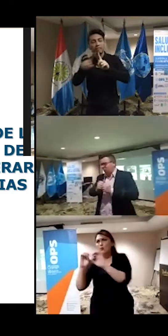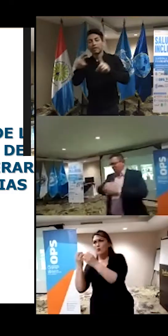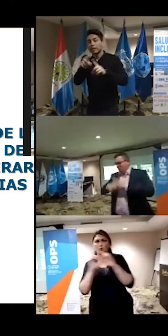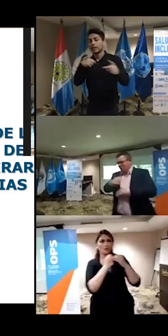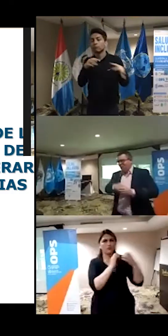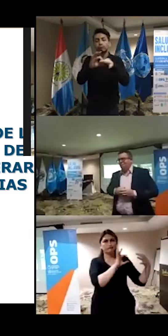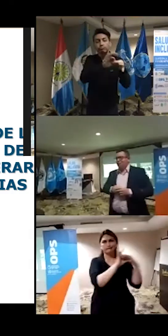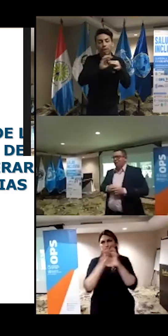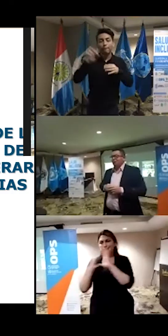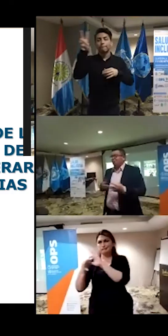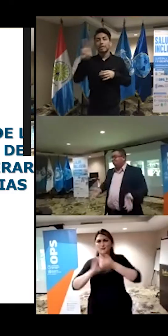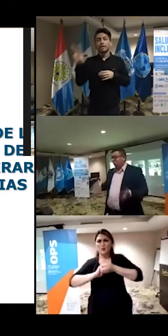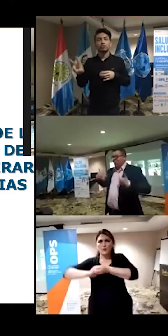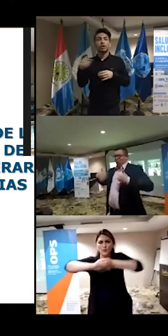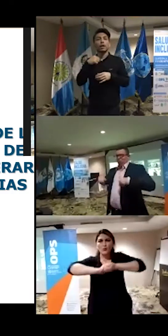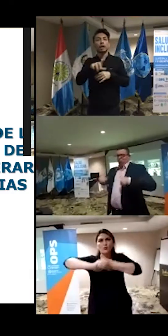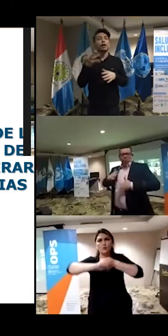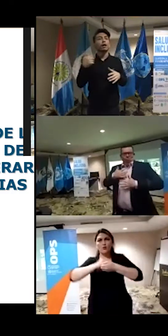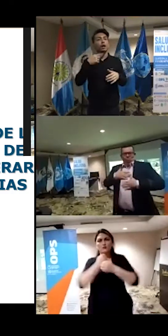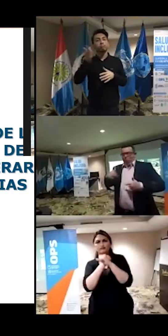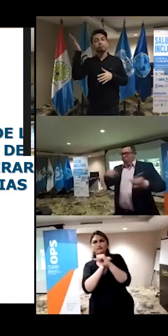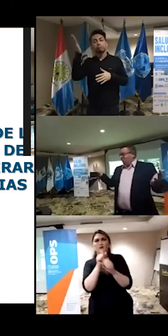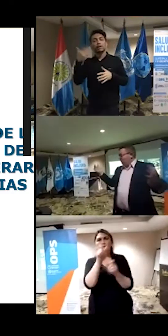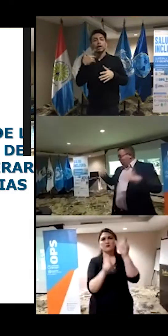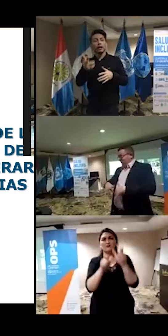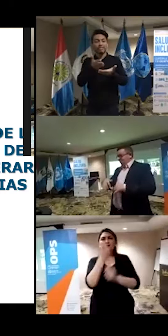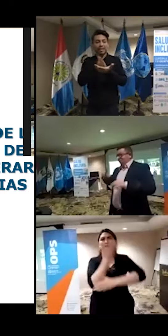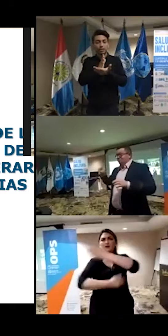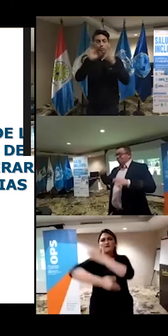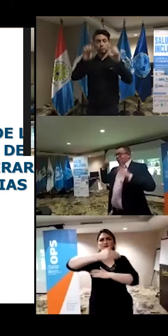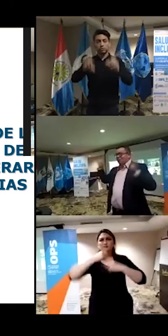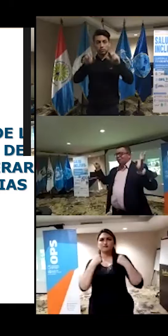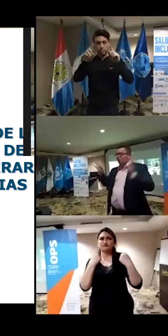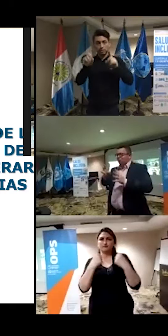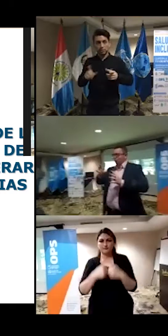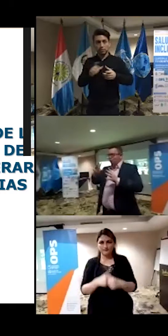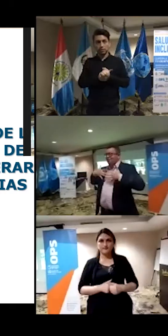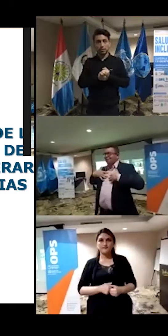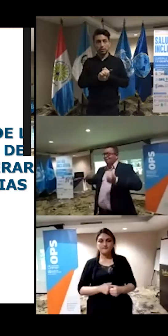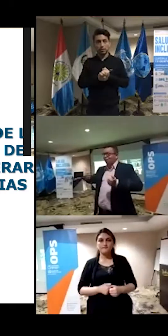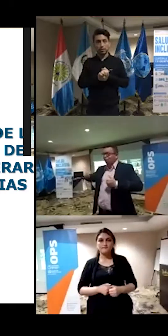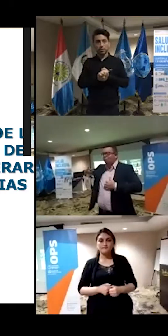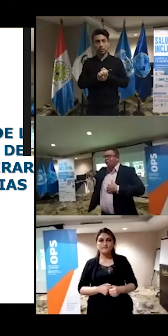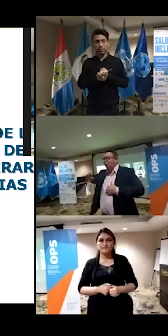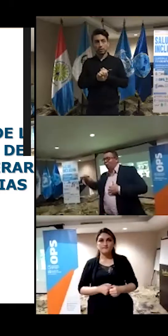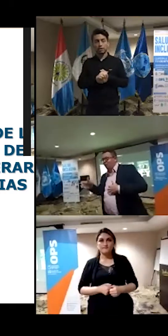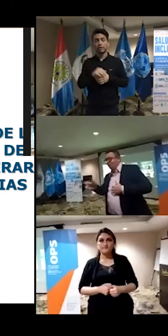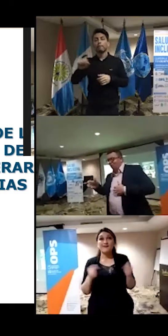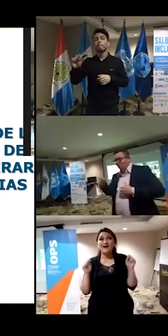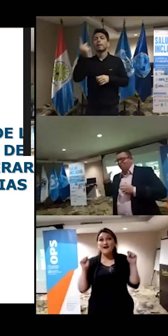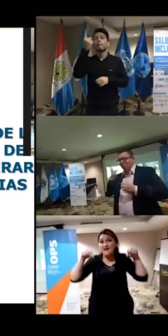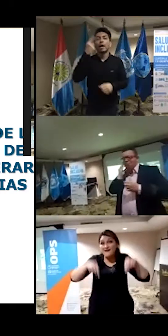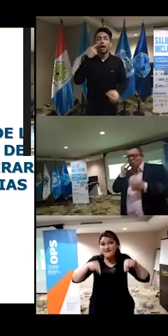y defendemos y hacemos incidencia sobre los derechos de las personas con discapacidad. En este primer encuentro, que